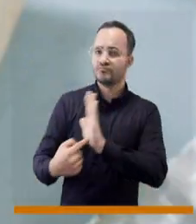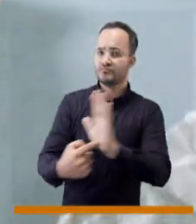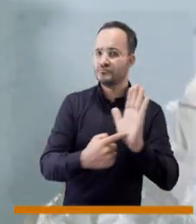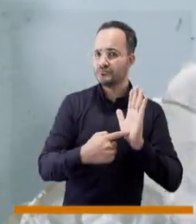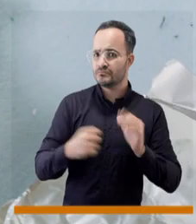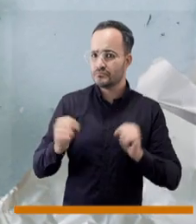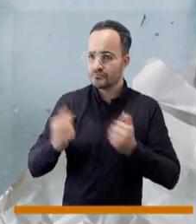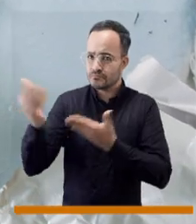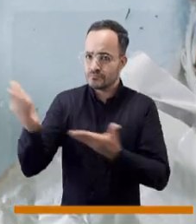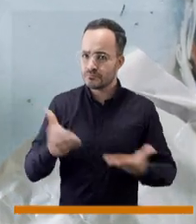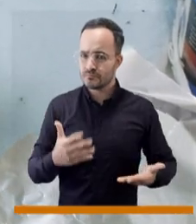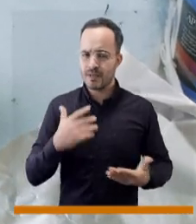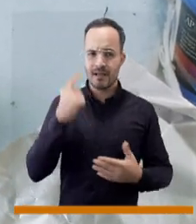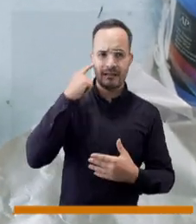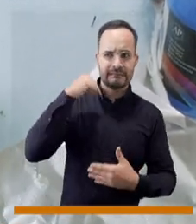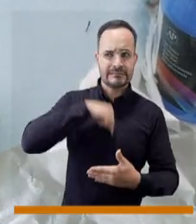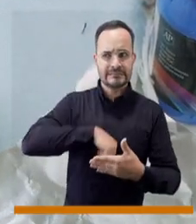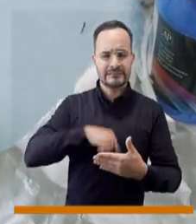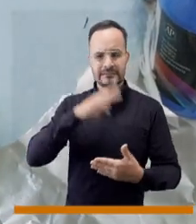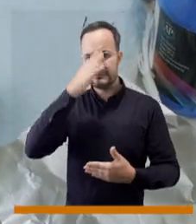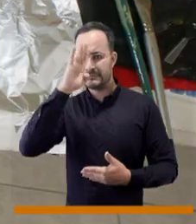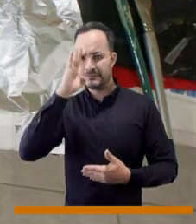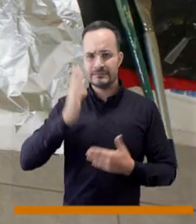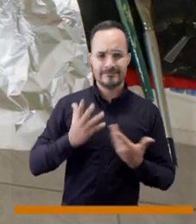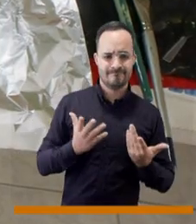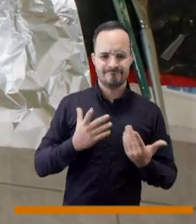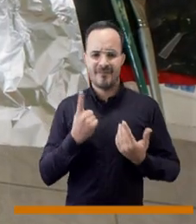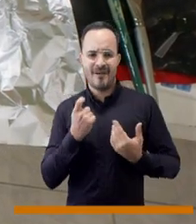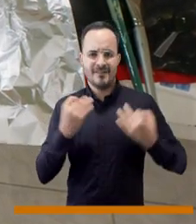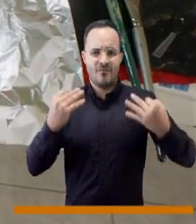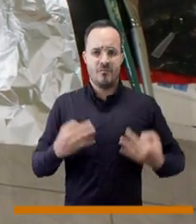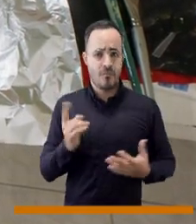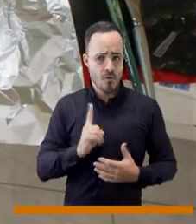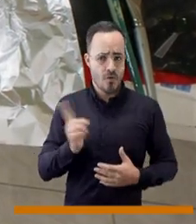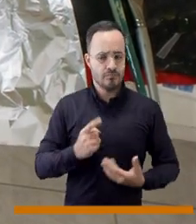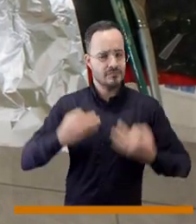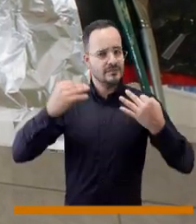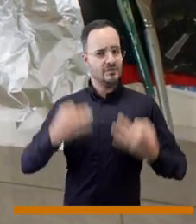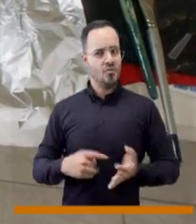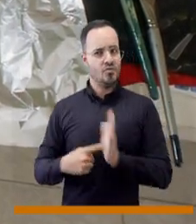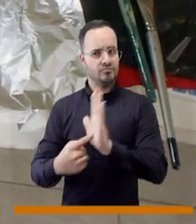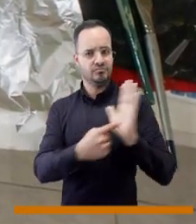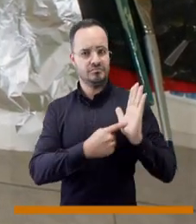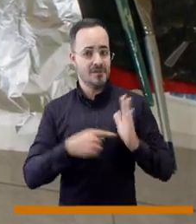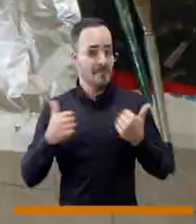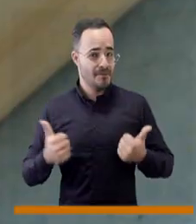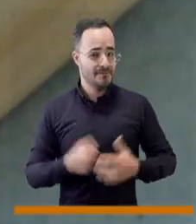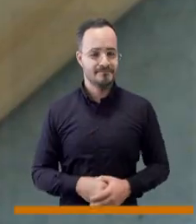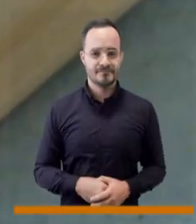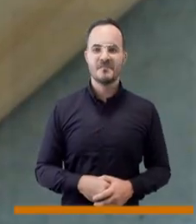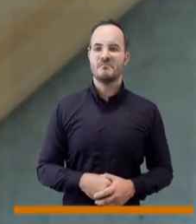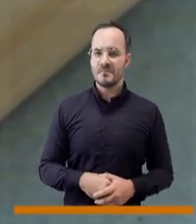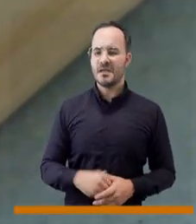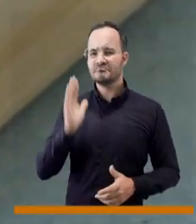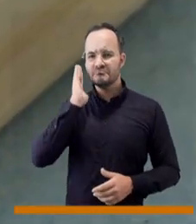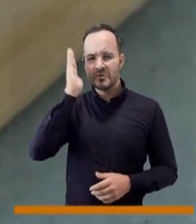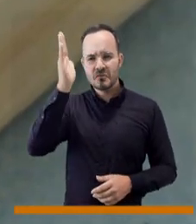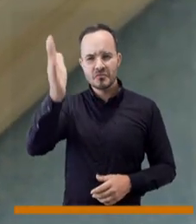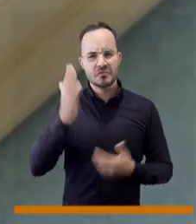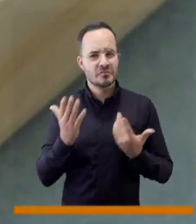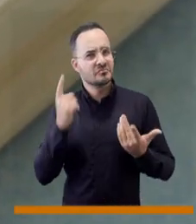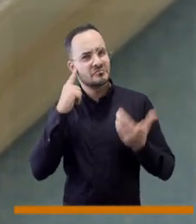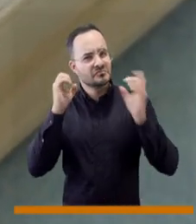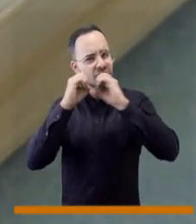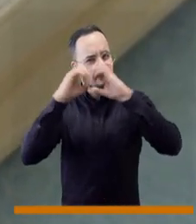conocer sin temor, que uno puede estar seguro de que puede hacerlo. ¿Y qué espera de